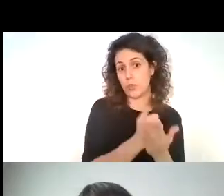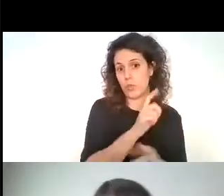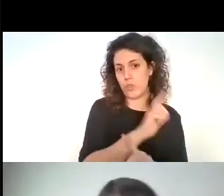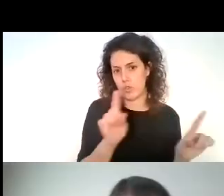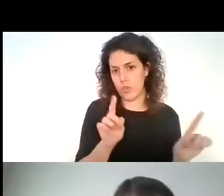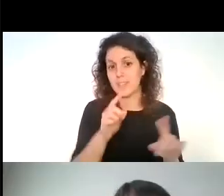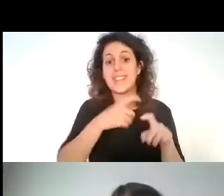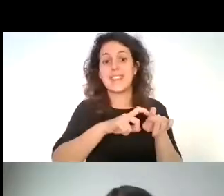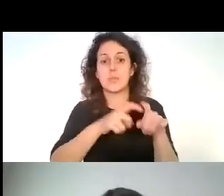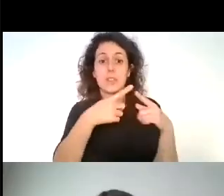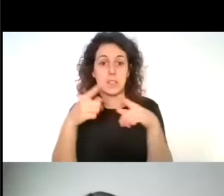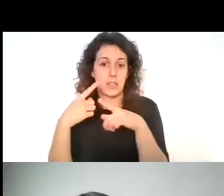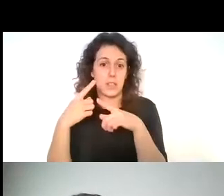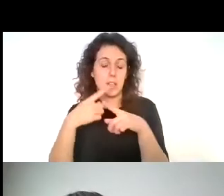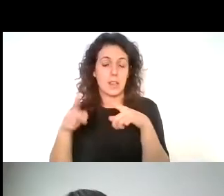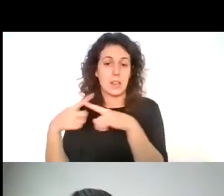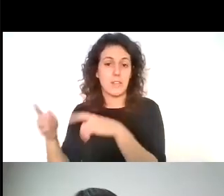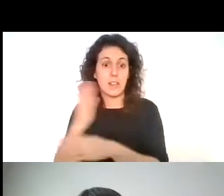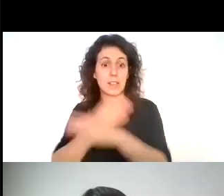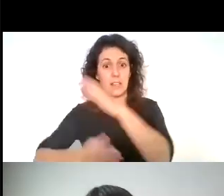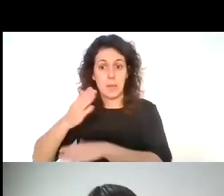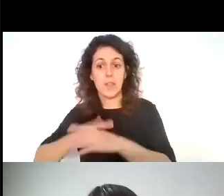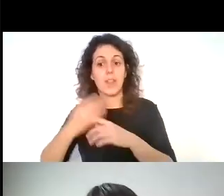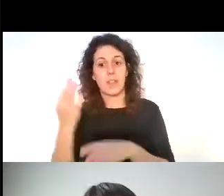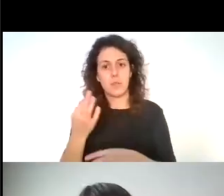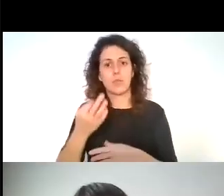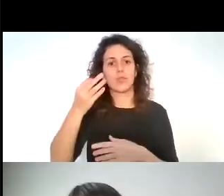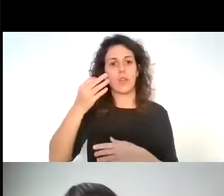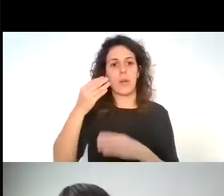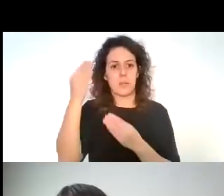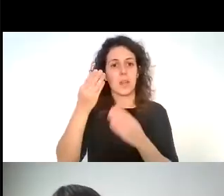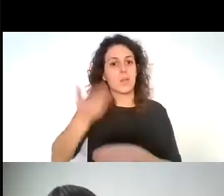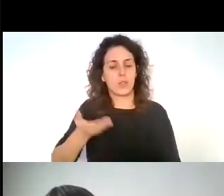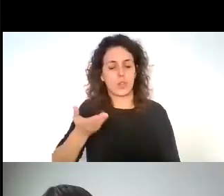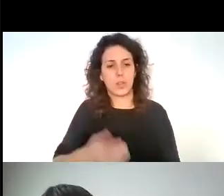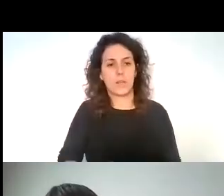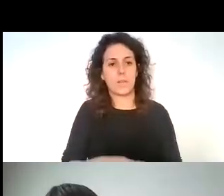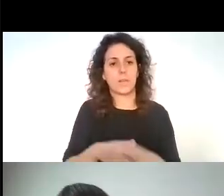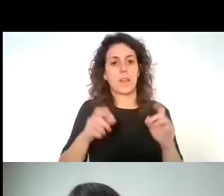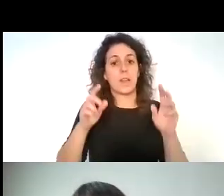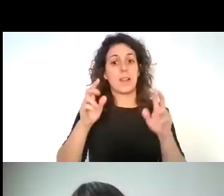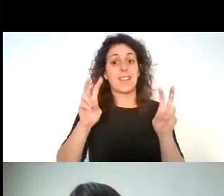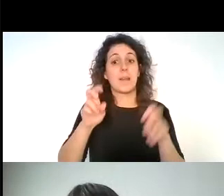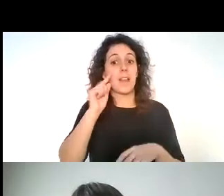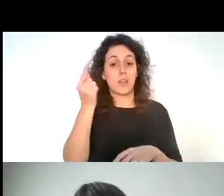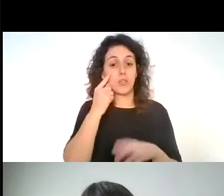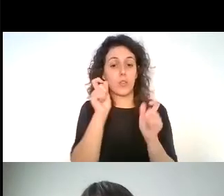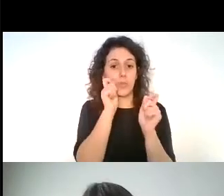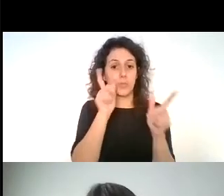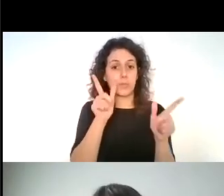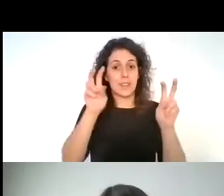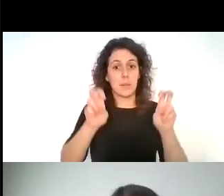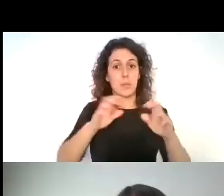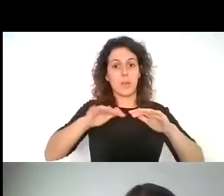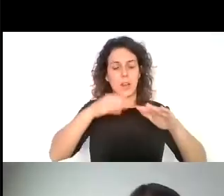distintos tipos de discapacidad que debemos tener en cuenta. En el diagnóstico vimos que movilidad reducida estaba trabajando